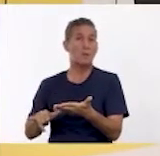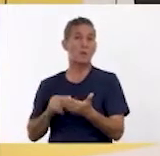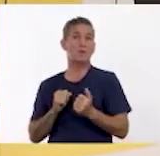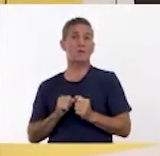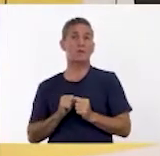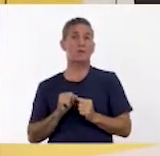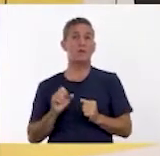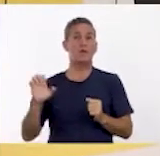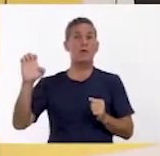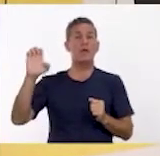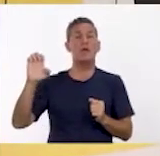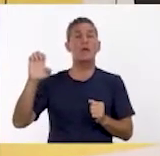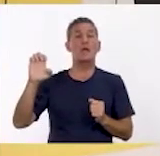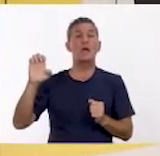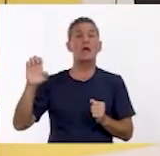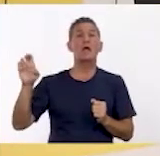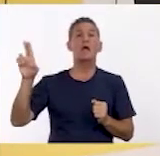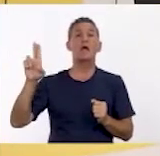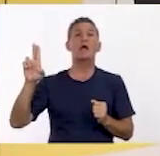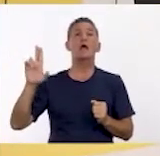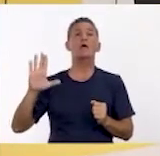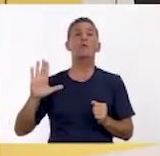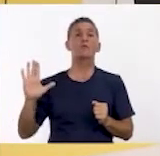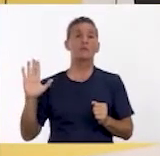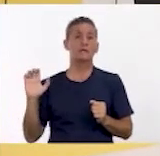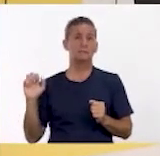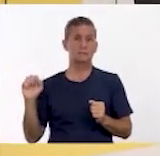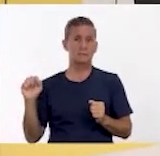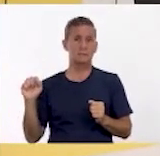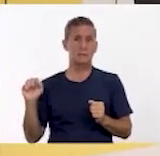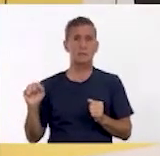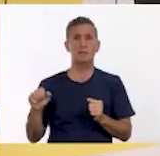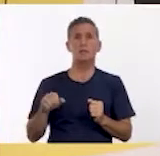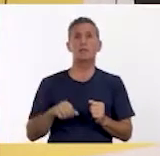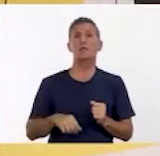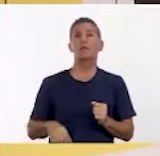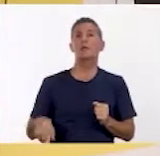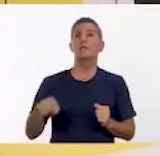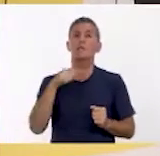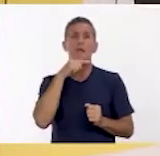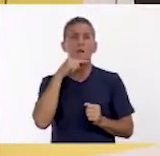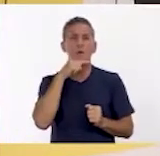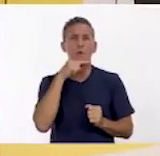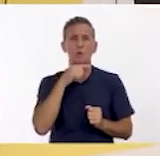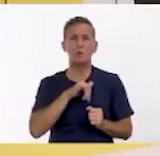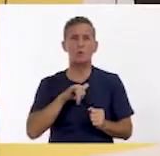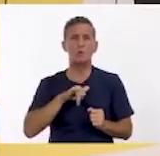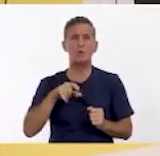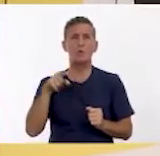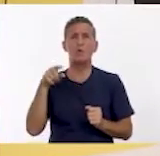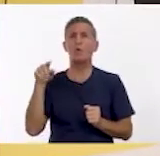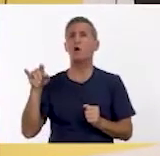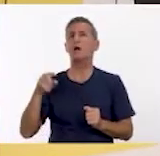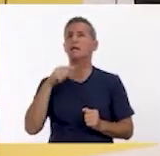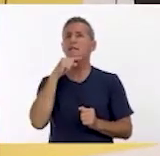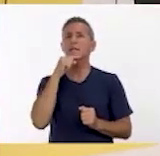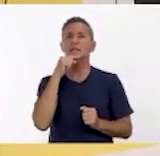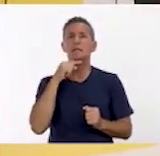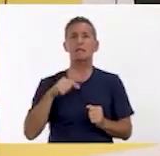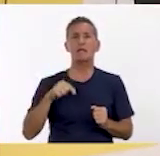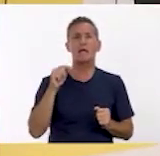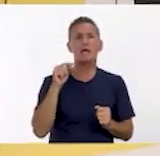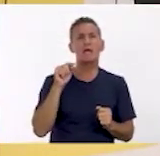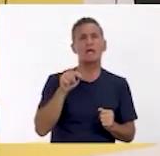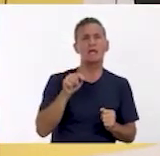los países socialistas, sobre todo de Eurasia, de la Unión Soviética, de la URSS, y por lo tanto eso